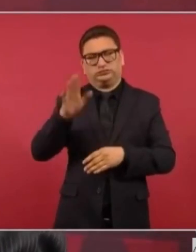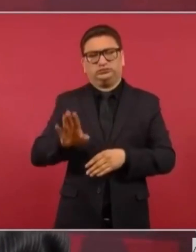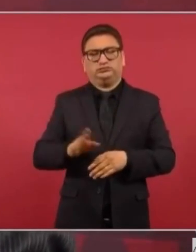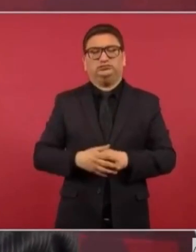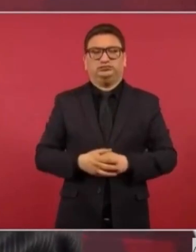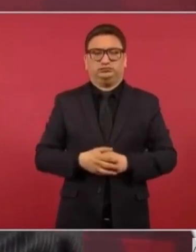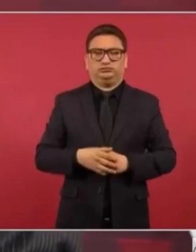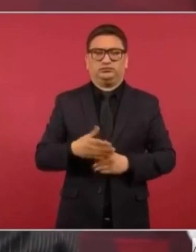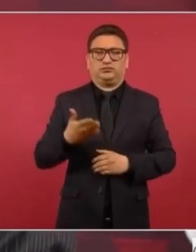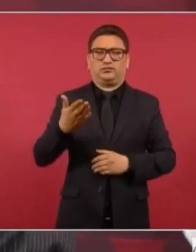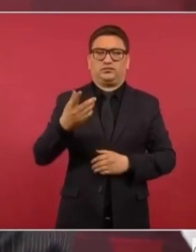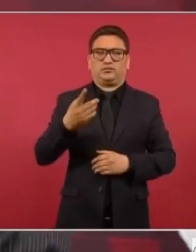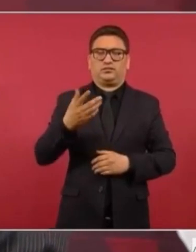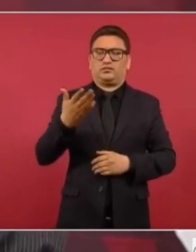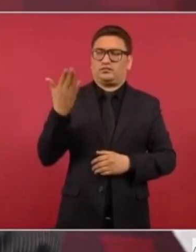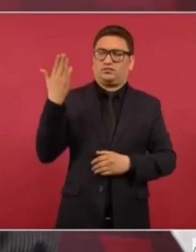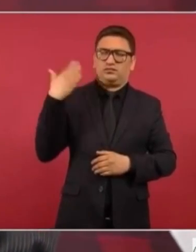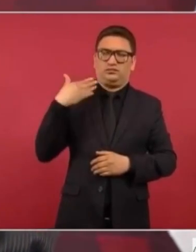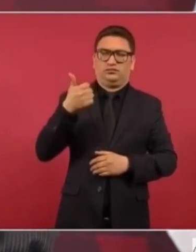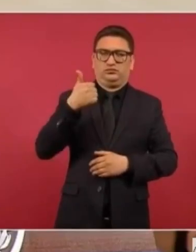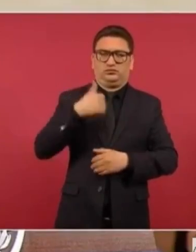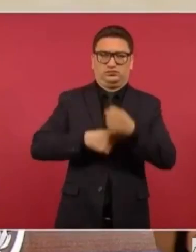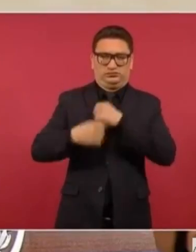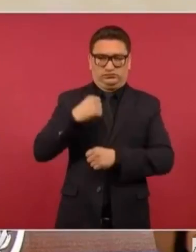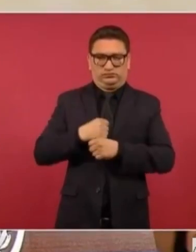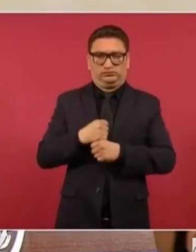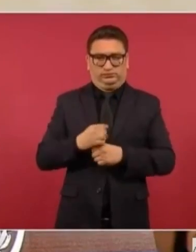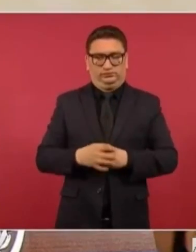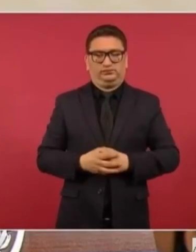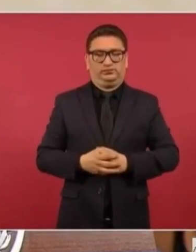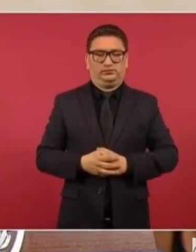en el sexenio anterior,